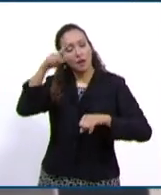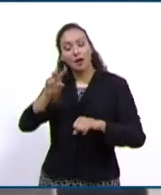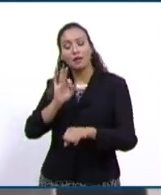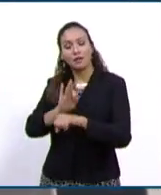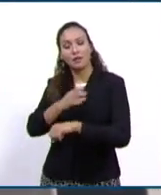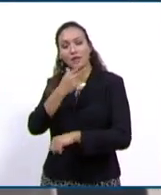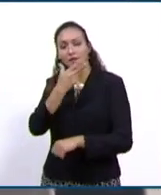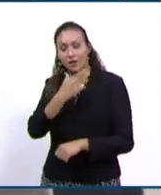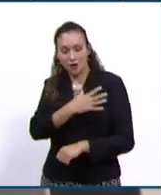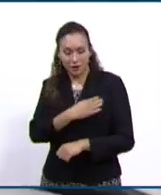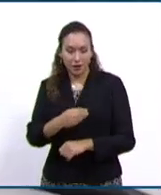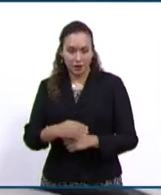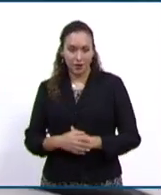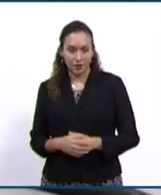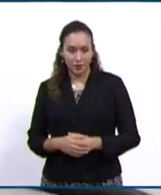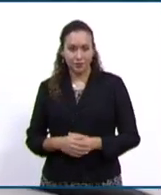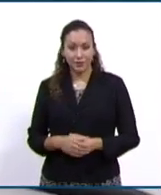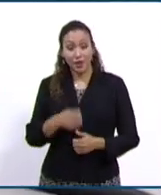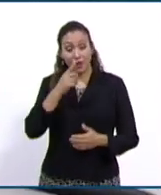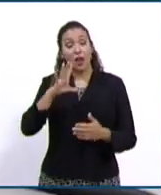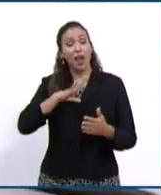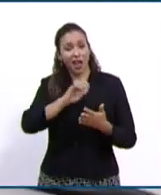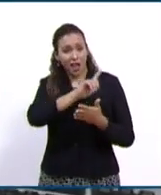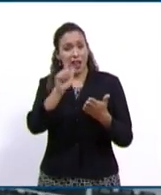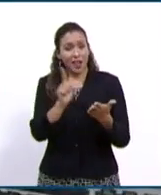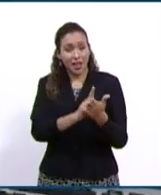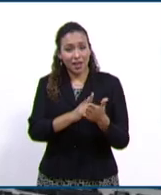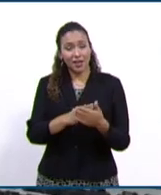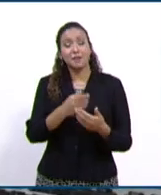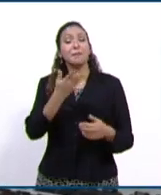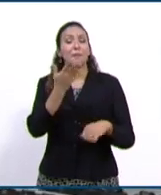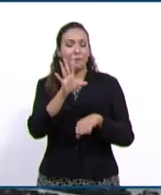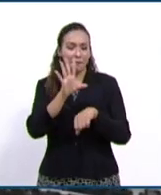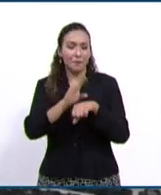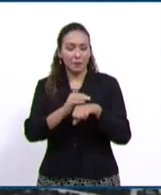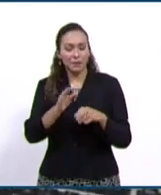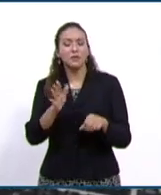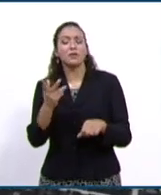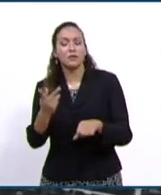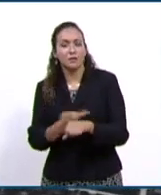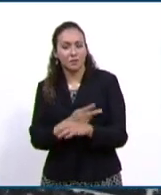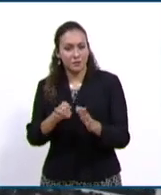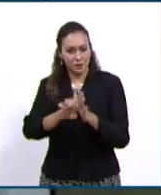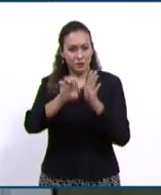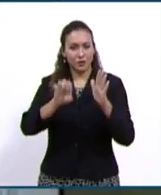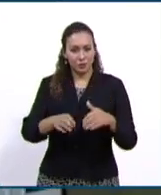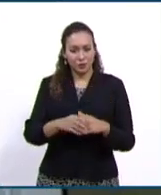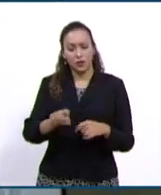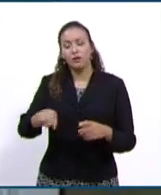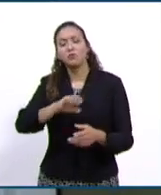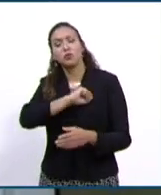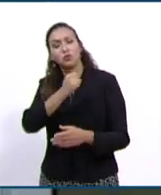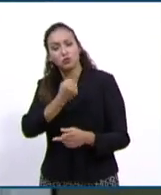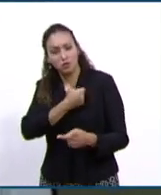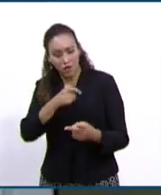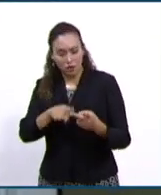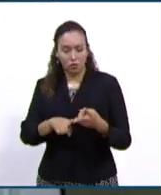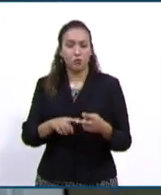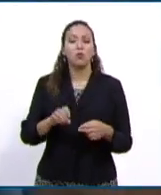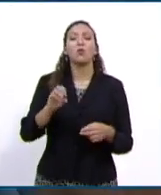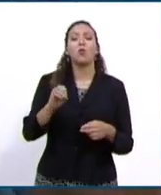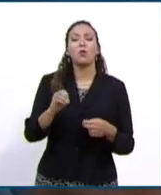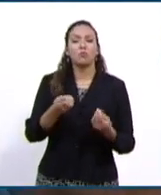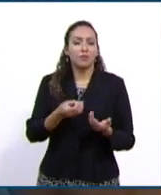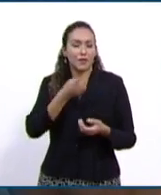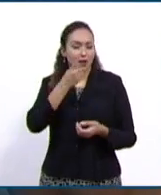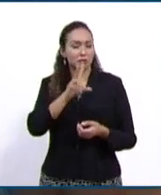de ambas leyes que contemplan una distinción basada en una categoría sospechosa, como es la condición de salud, y excluyen del